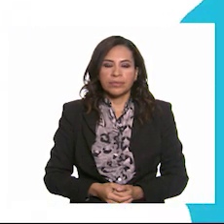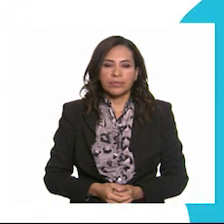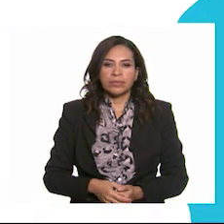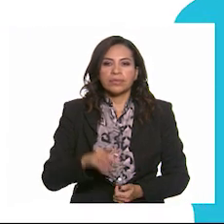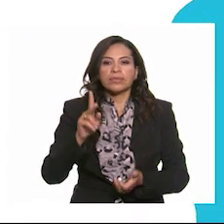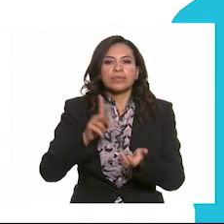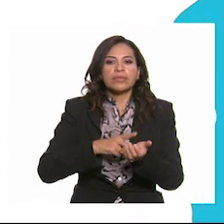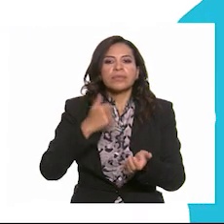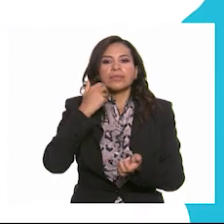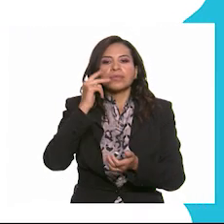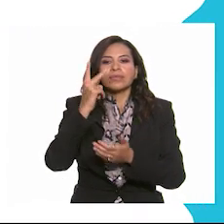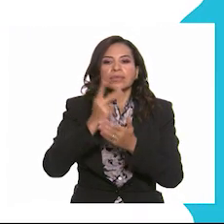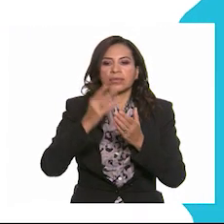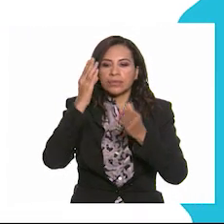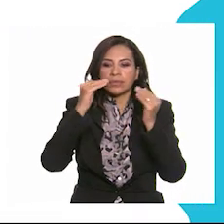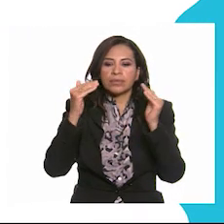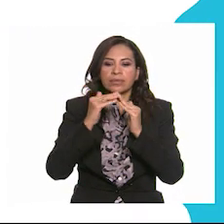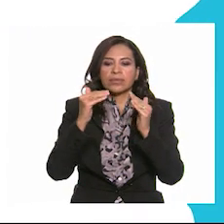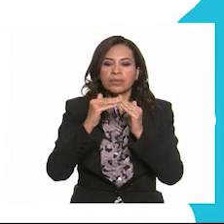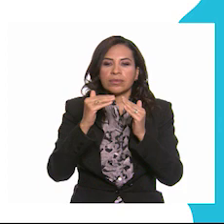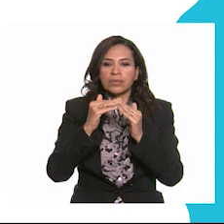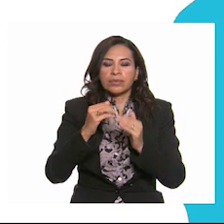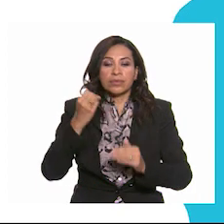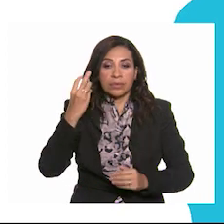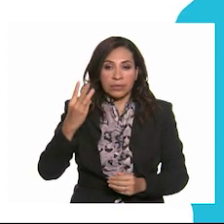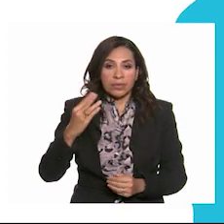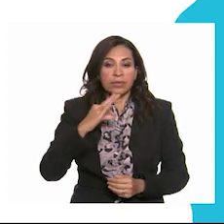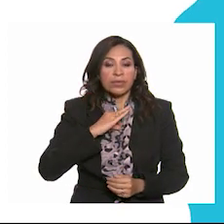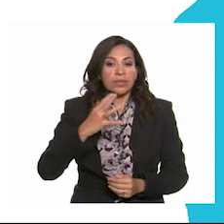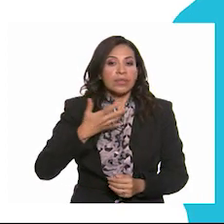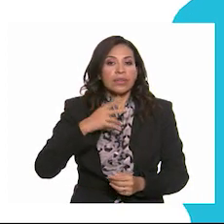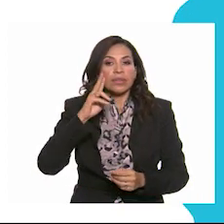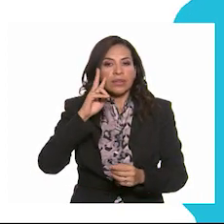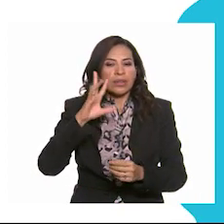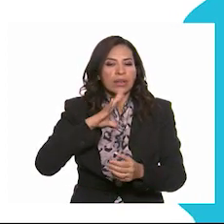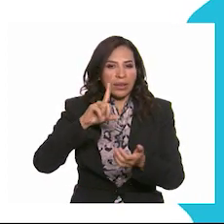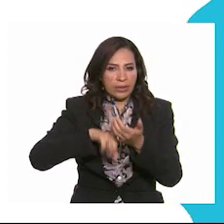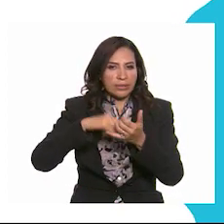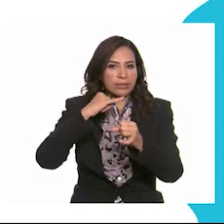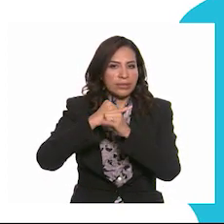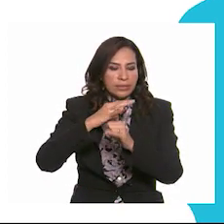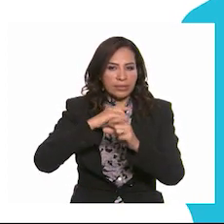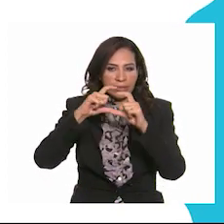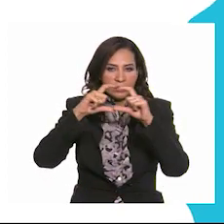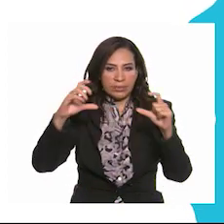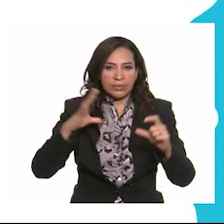Si quieres volver a ver los programas de Aprende en Casa 3, los puedes encontrar en la siguiente